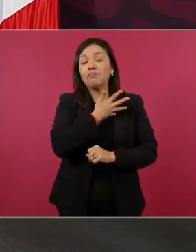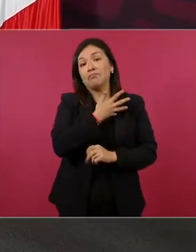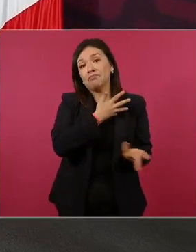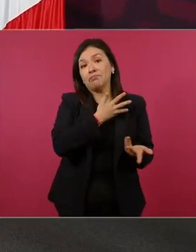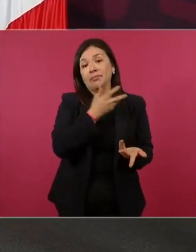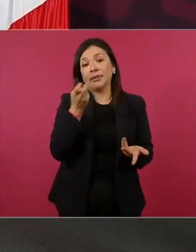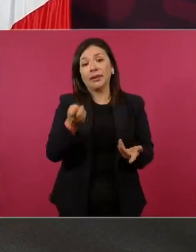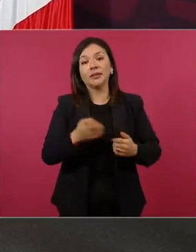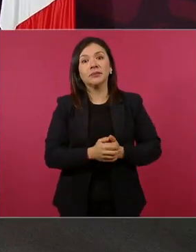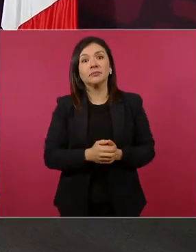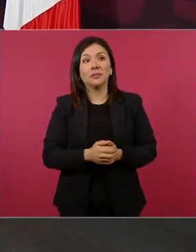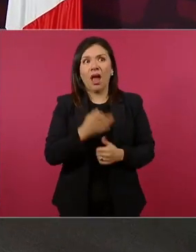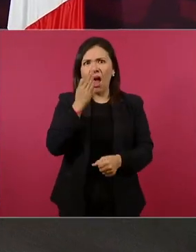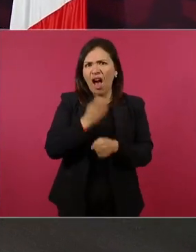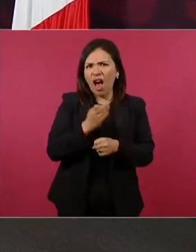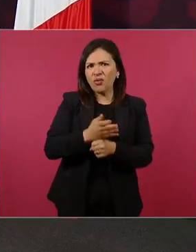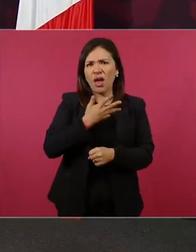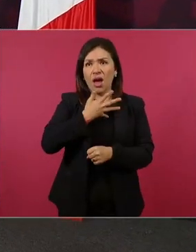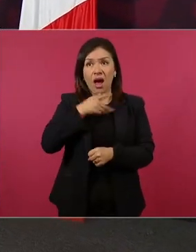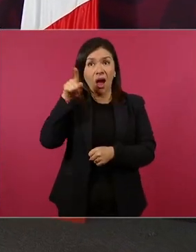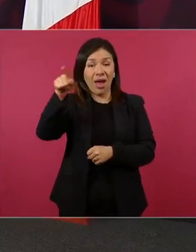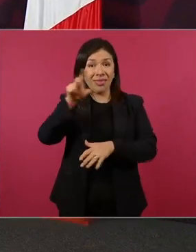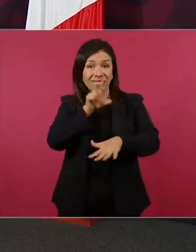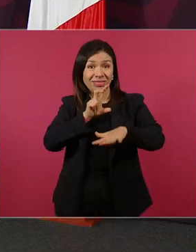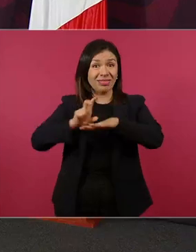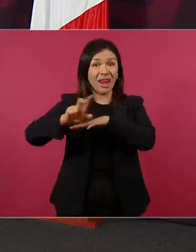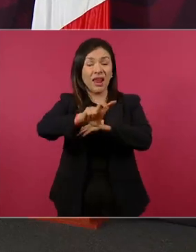Tenemos trabajando en el Tren Maya